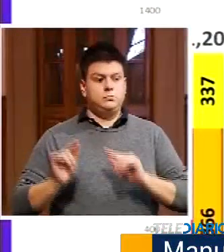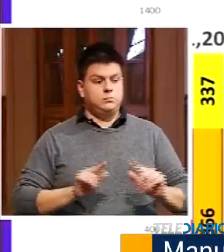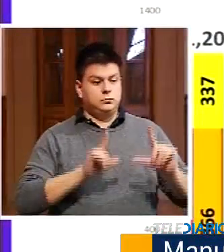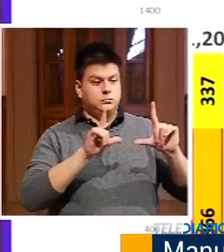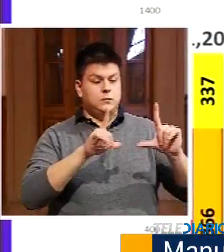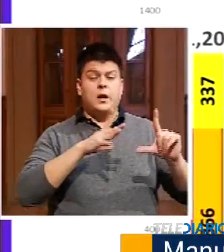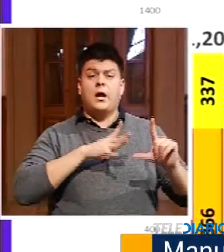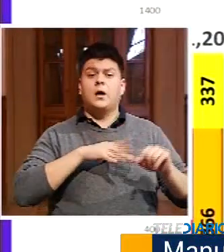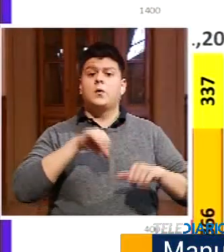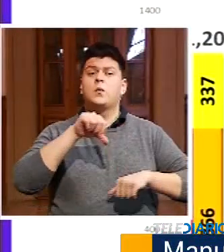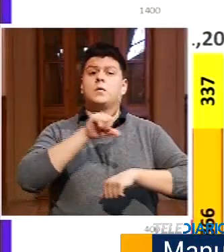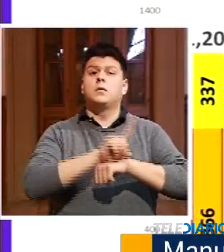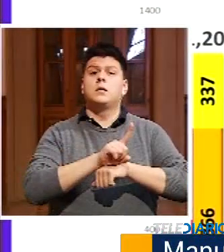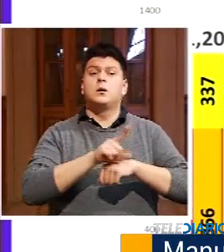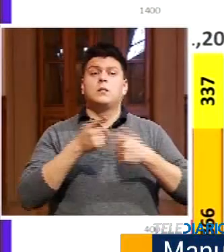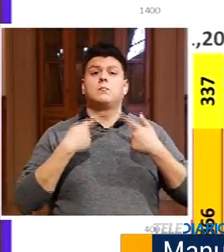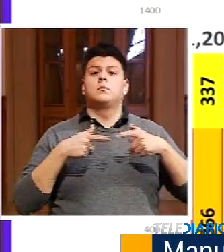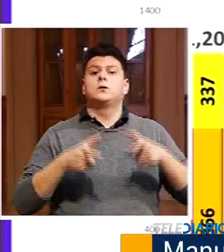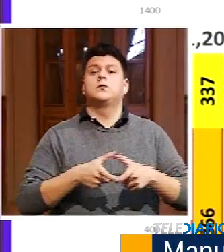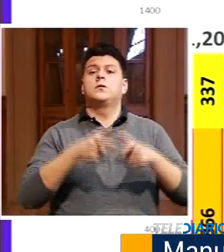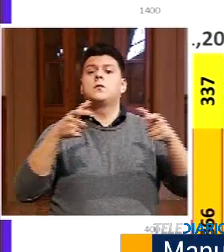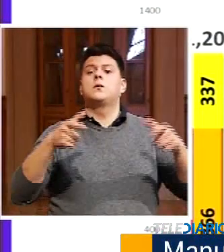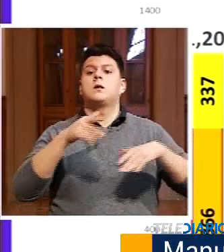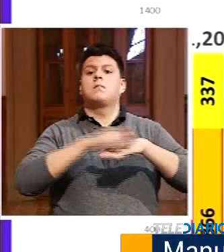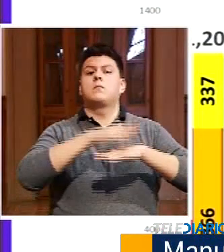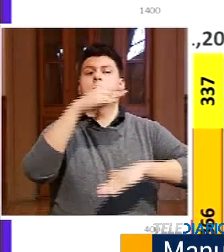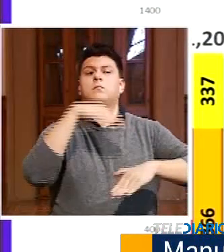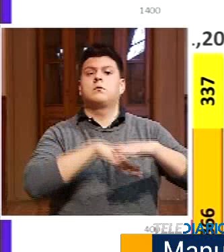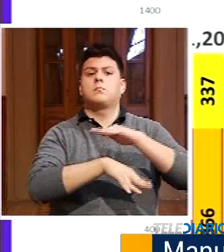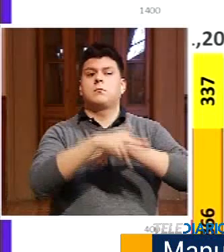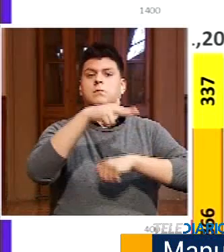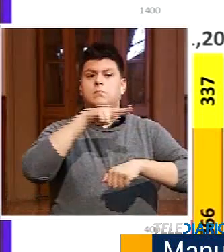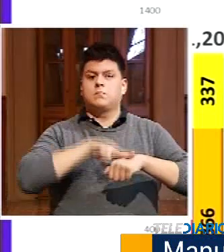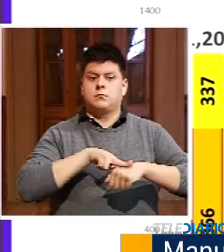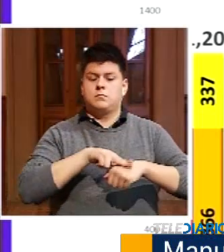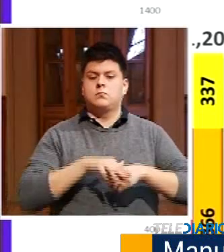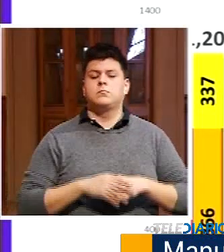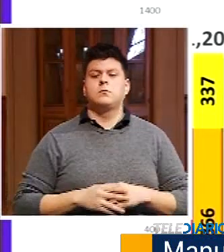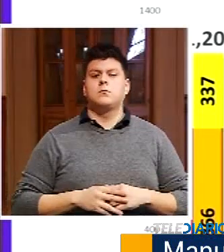Hoy tenemos más pacientes internados,